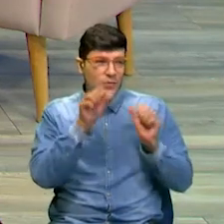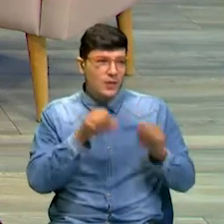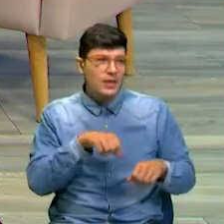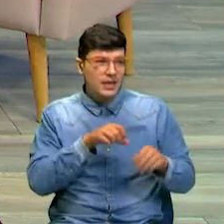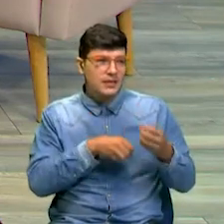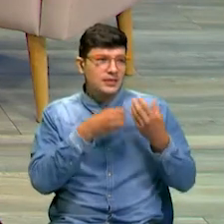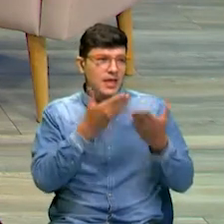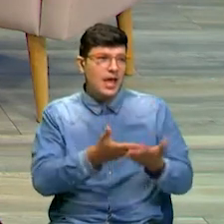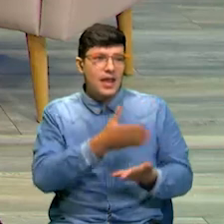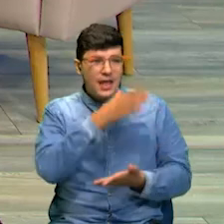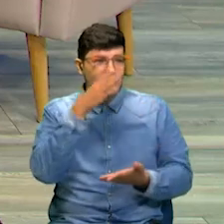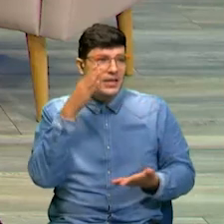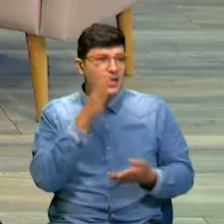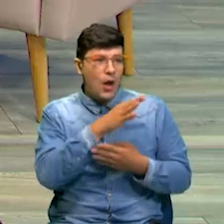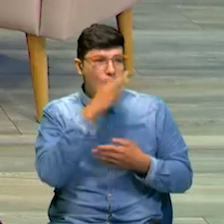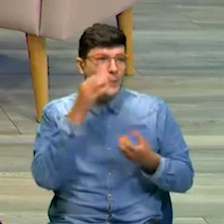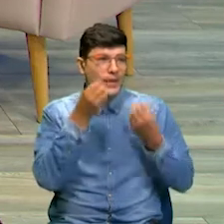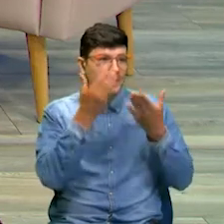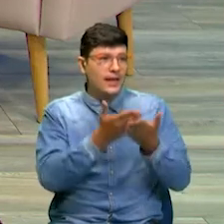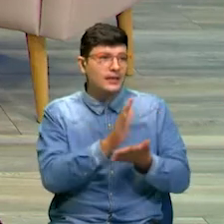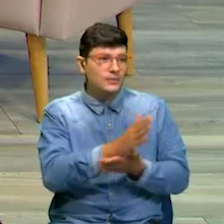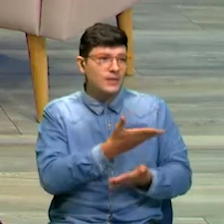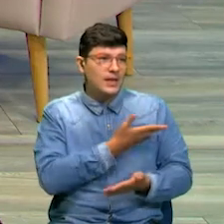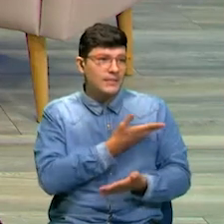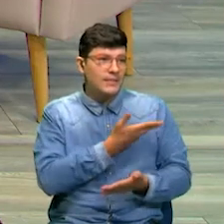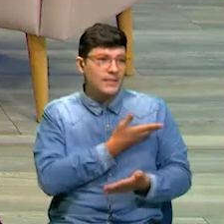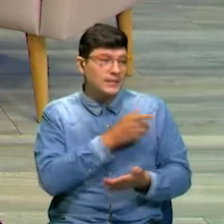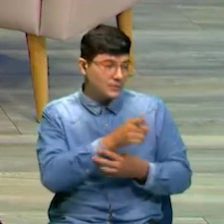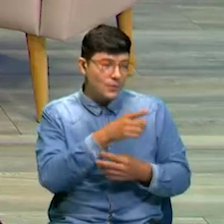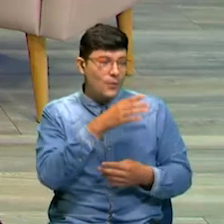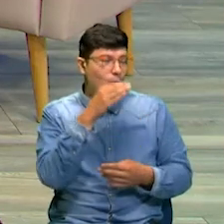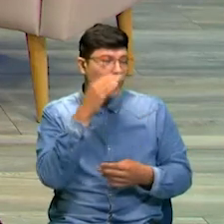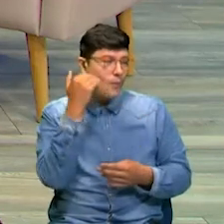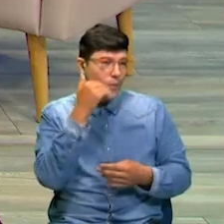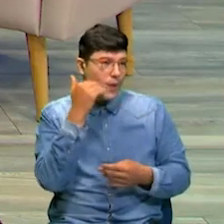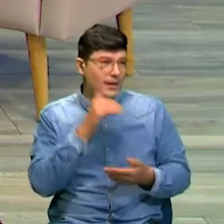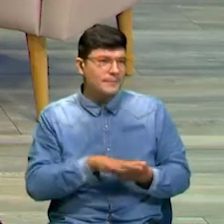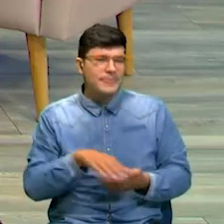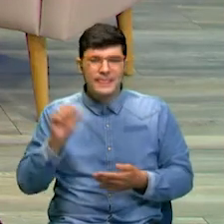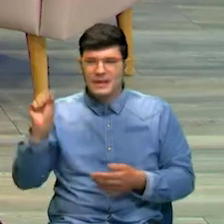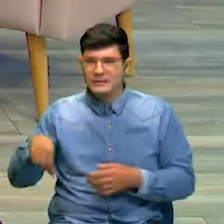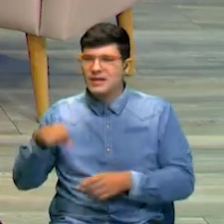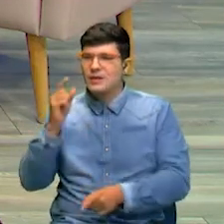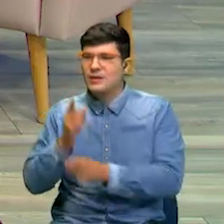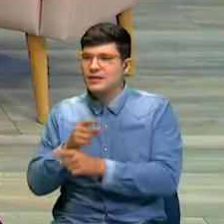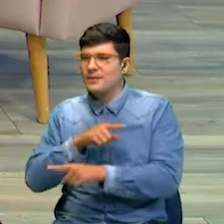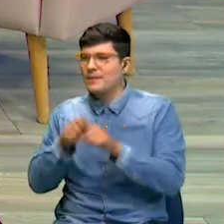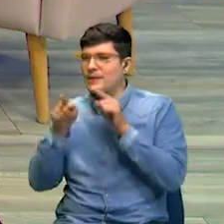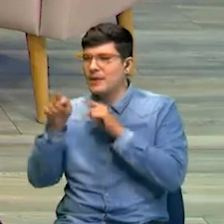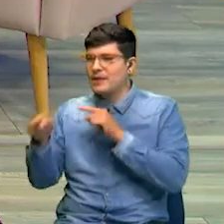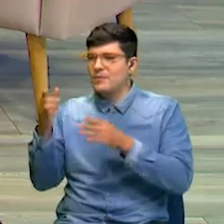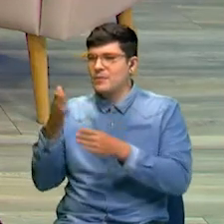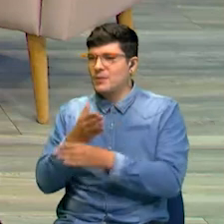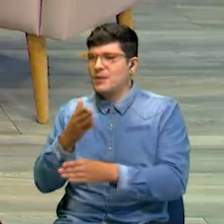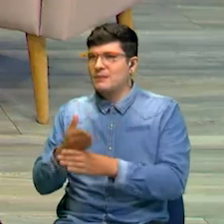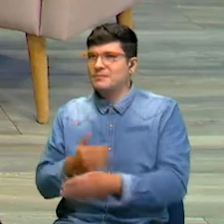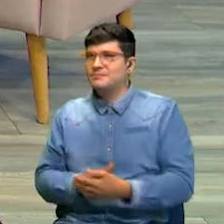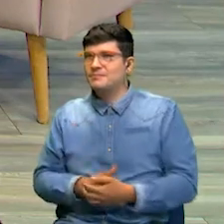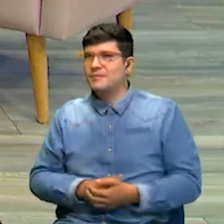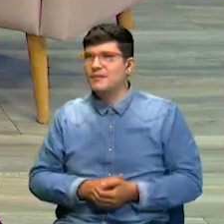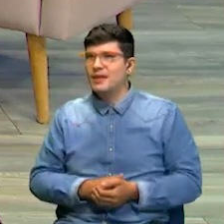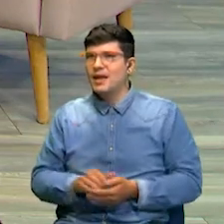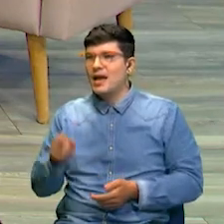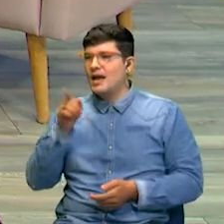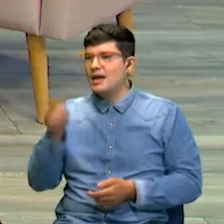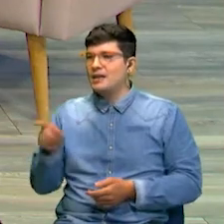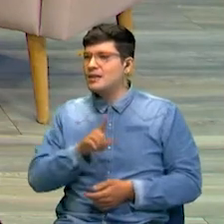una... Hay unas escrituras nuevas, ¿no? Se las pasaron la señora. Sí, pero es que ahí hay un problema. Es que en este caso no se ha conformado